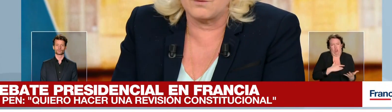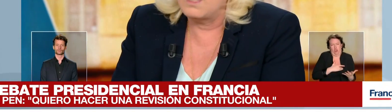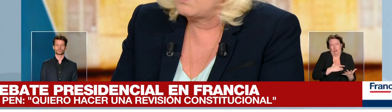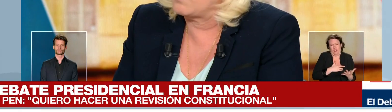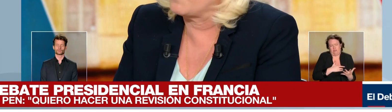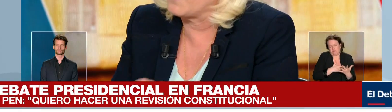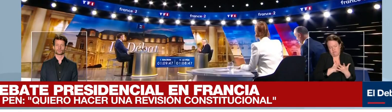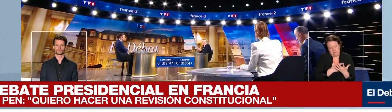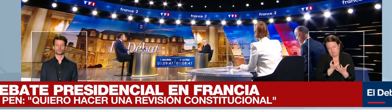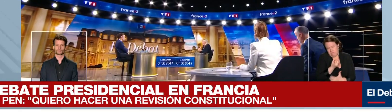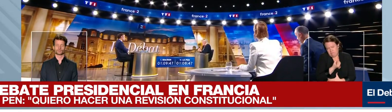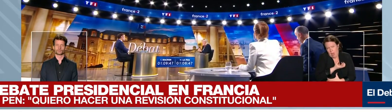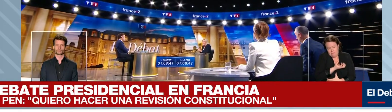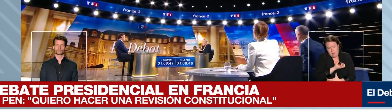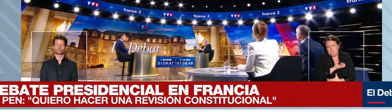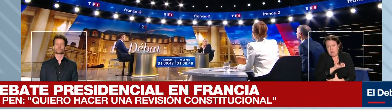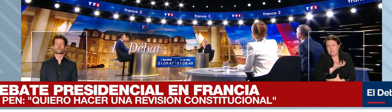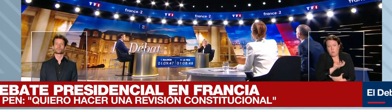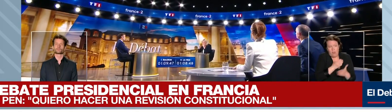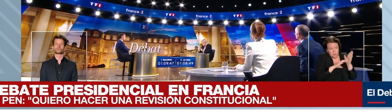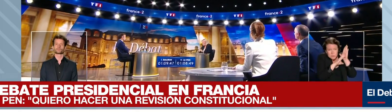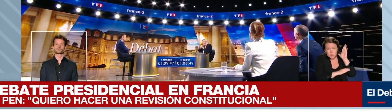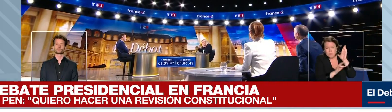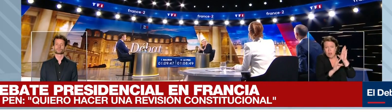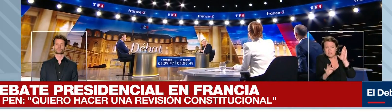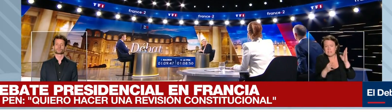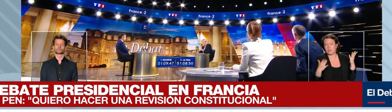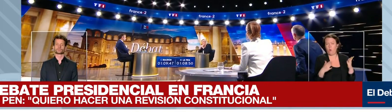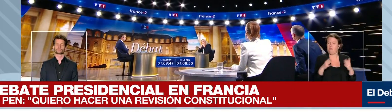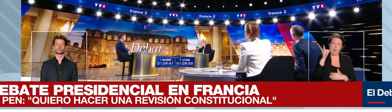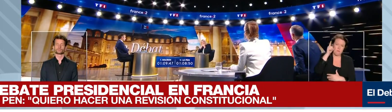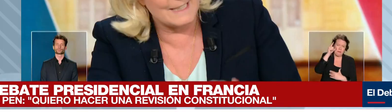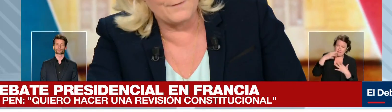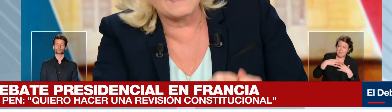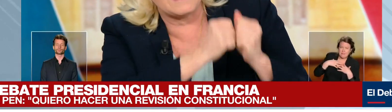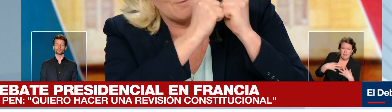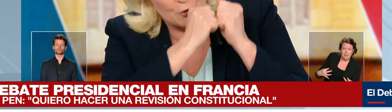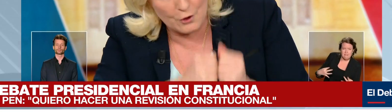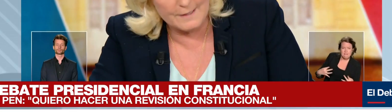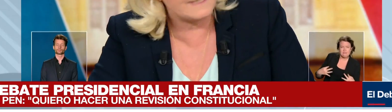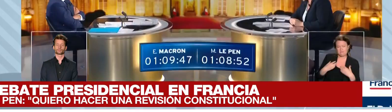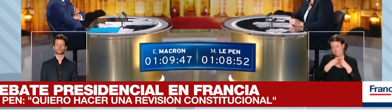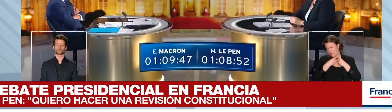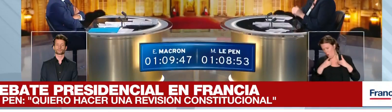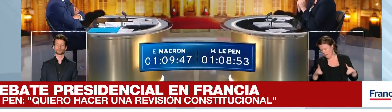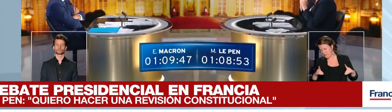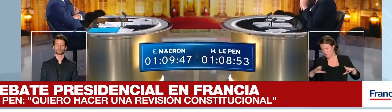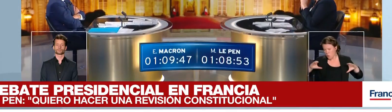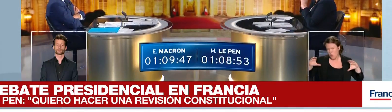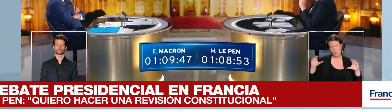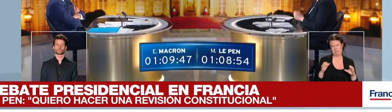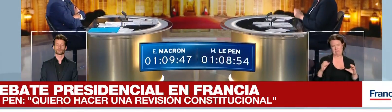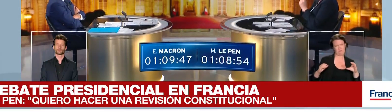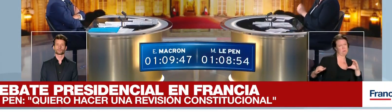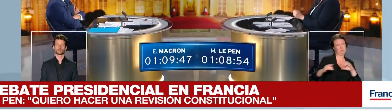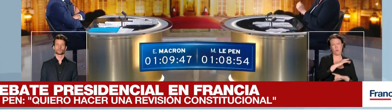supuesto, en nuestra Constitución. Esa es mi fuente. La Constitución francesa, la República laica, democrática, indivisible,